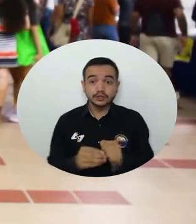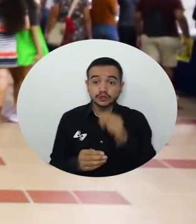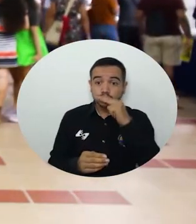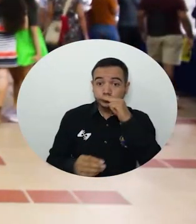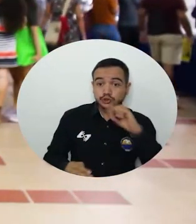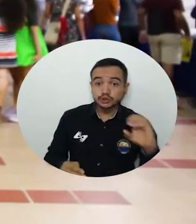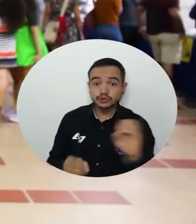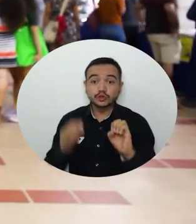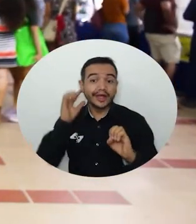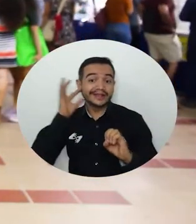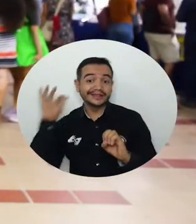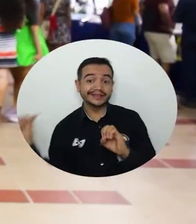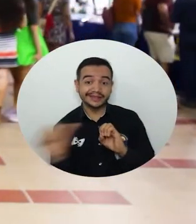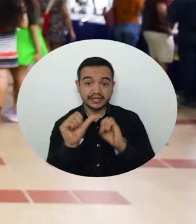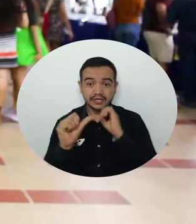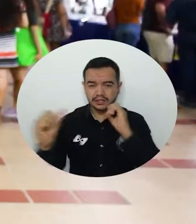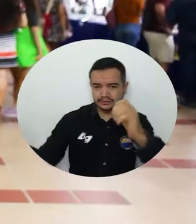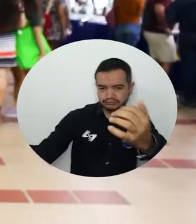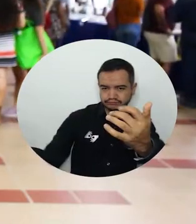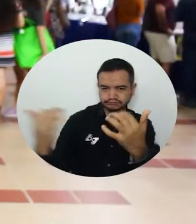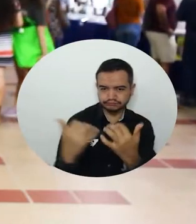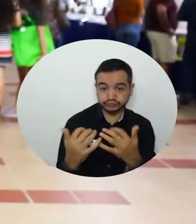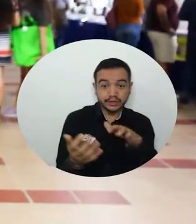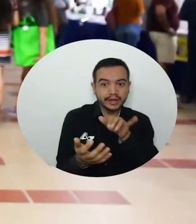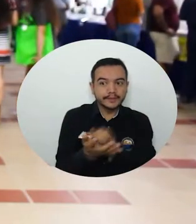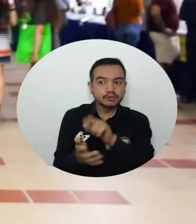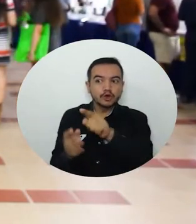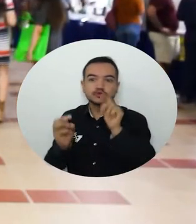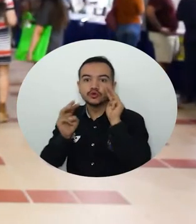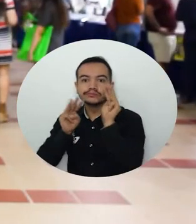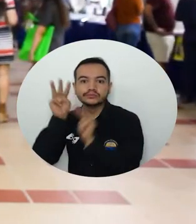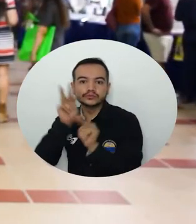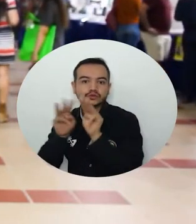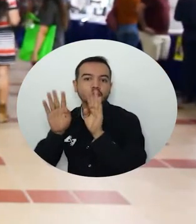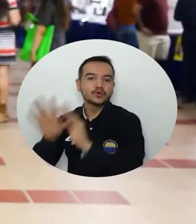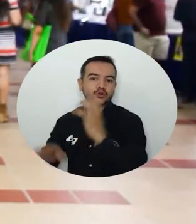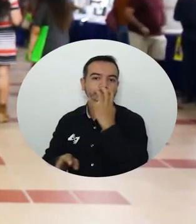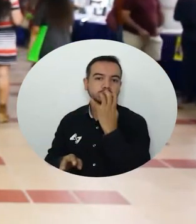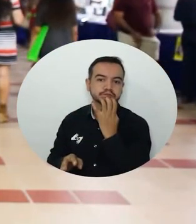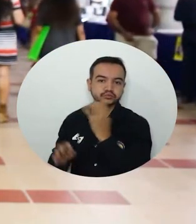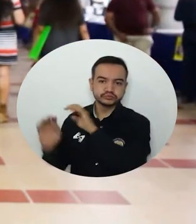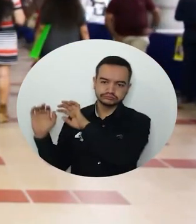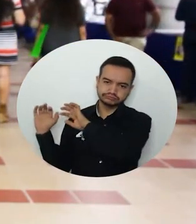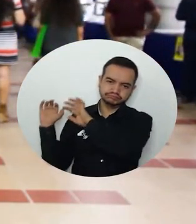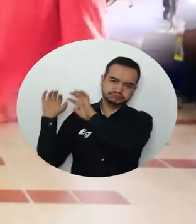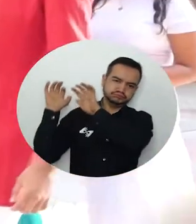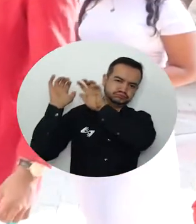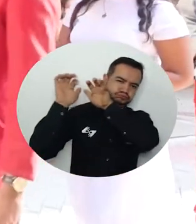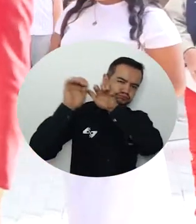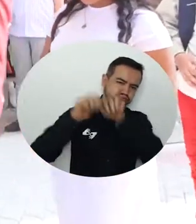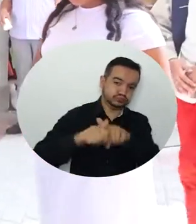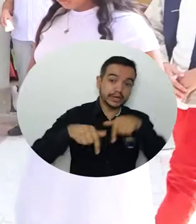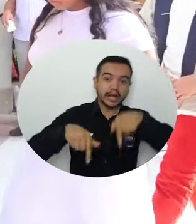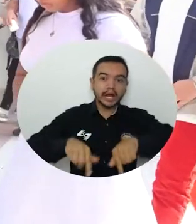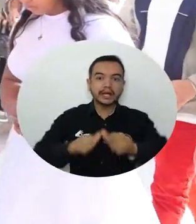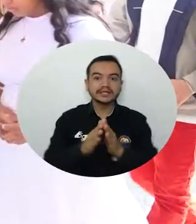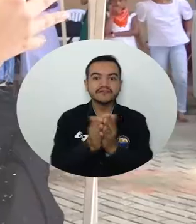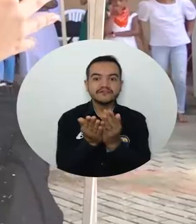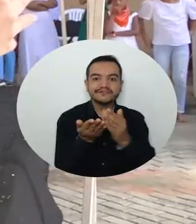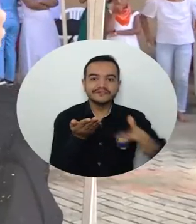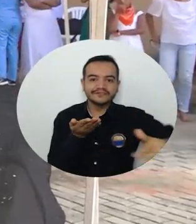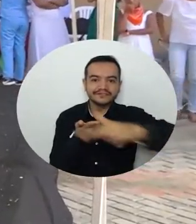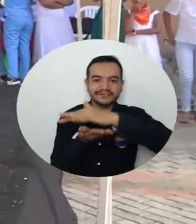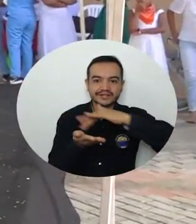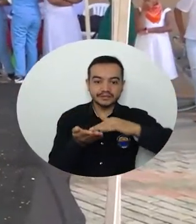de Formación Artística de la Casa Museo Gabriel García Márquez de Aracataca estuvieron en FISMAR precisamente